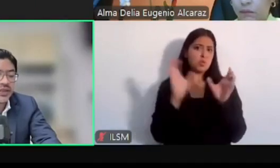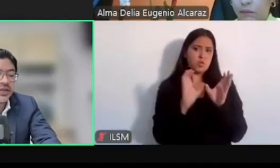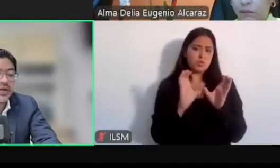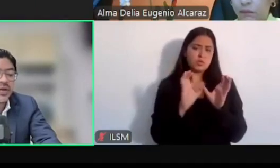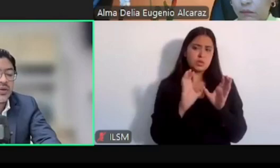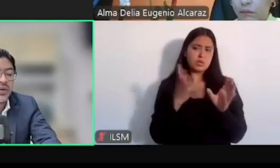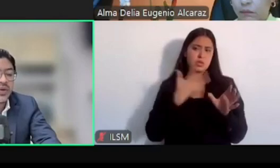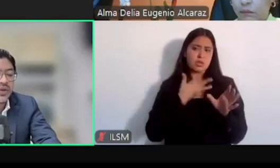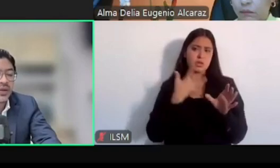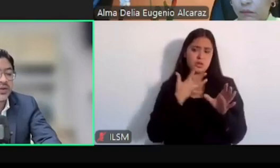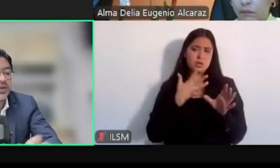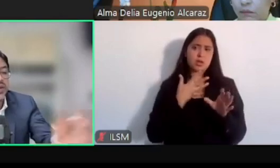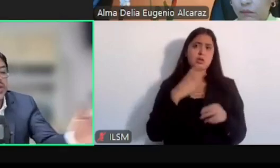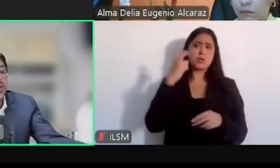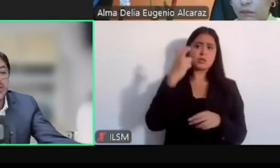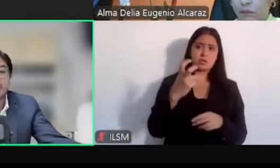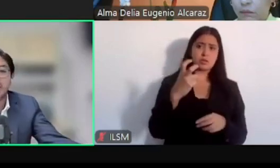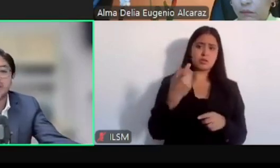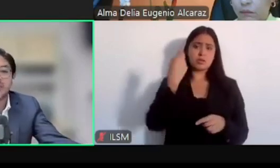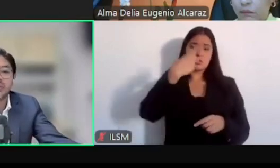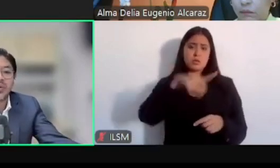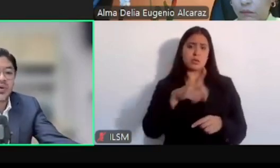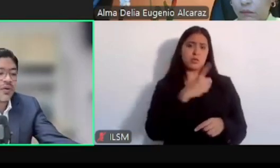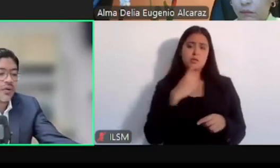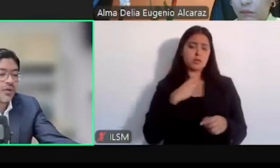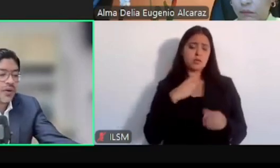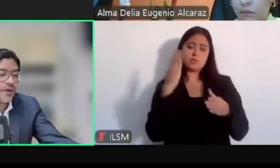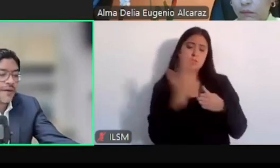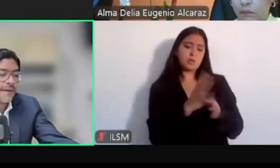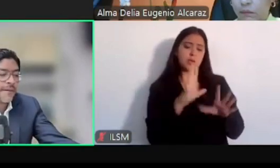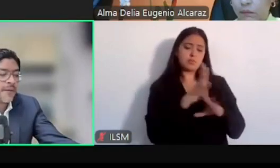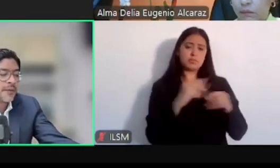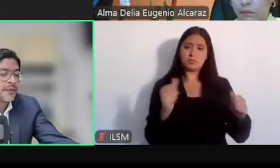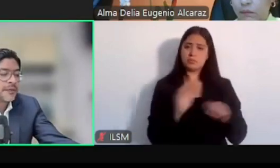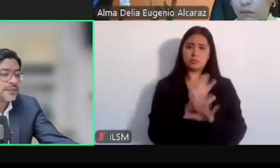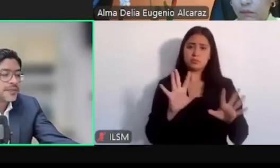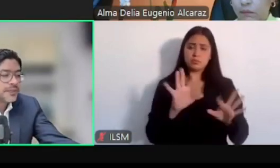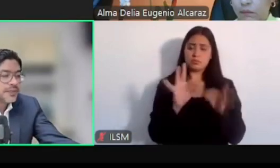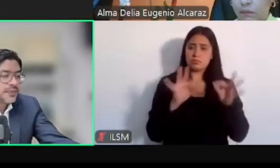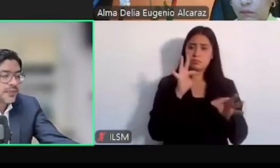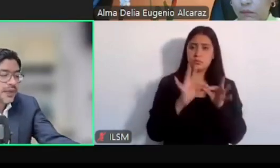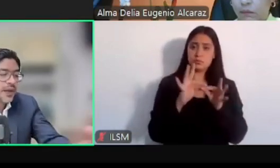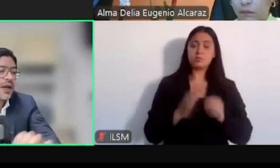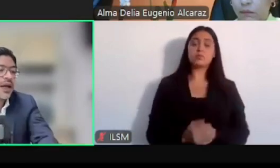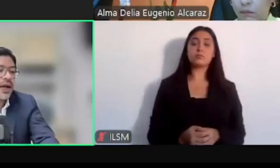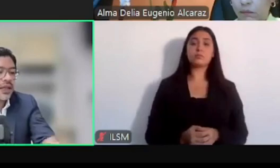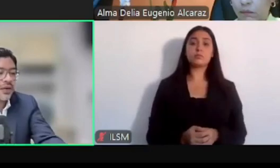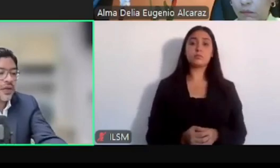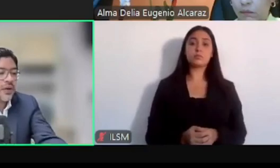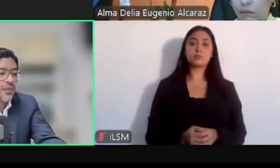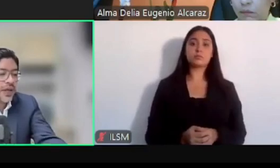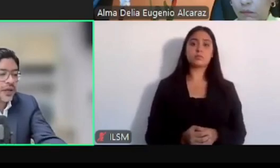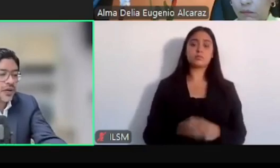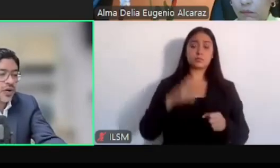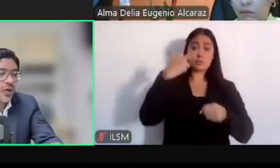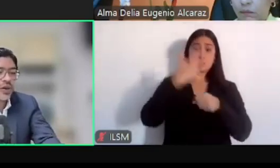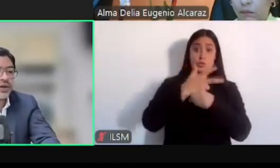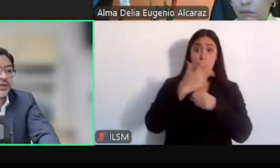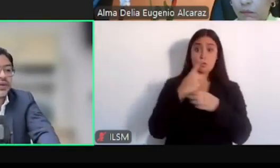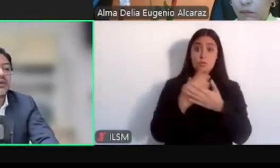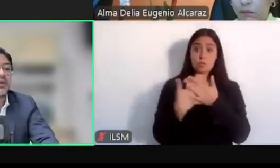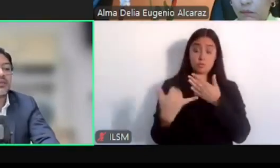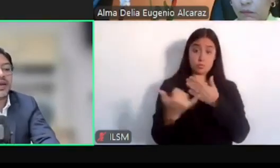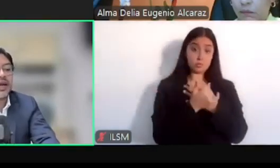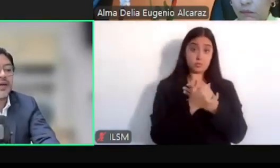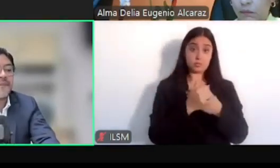correspondientes por lo tanto se ordena archivar el asunto como concluido en el octavo proyecto doy cuenta